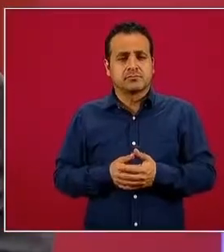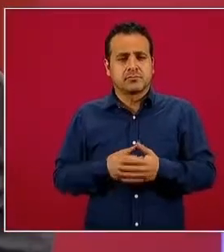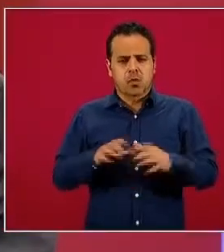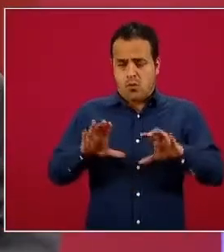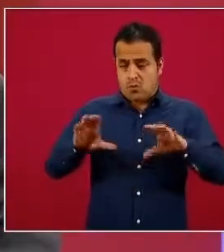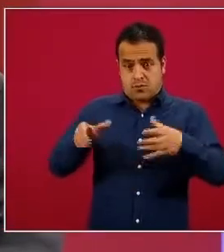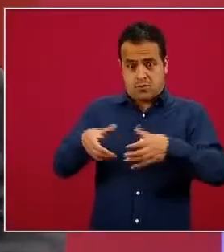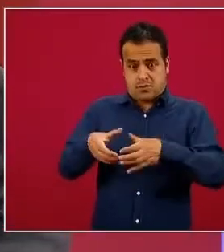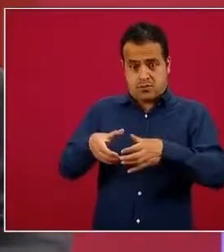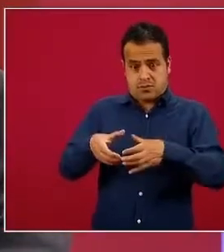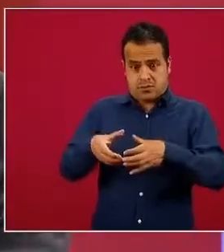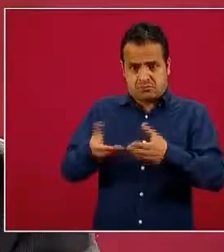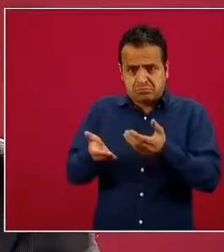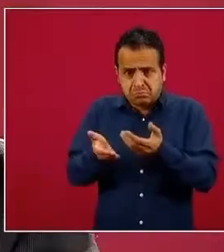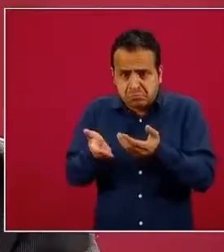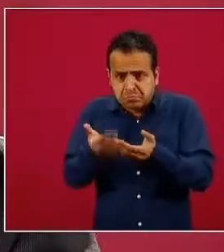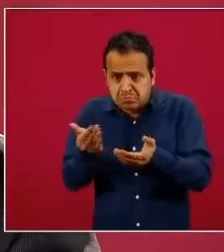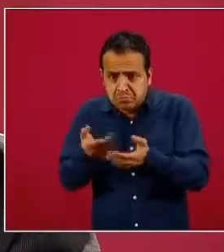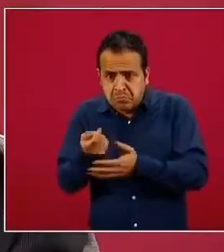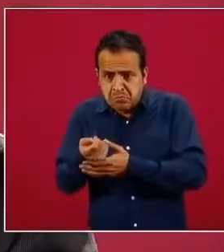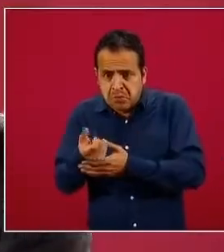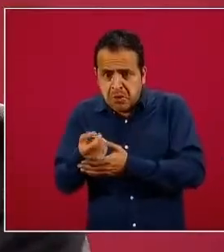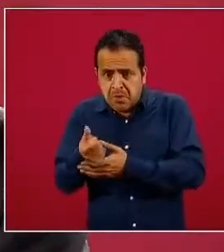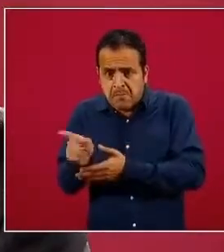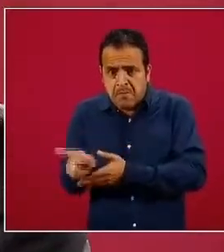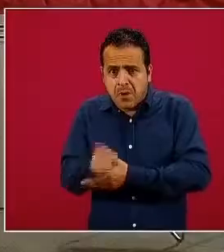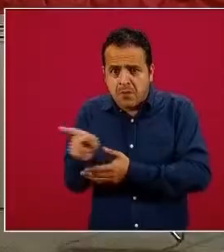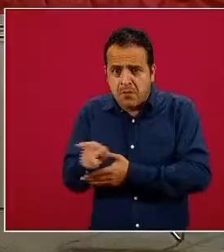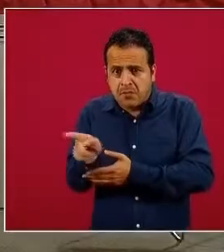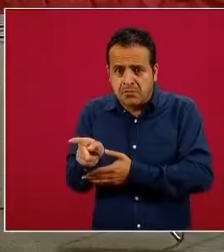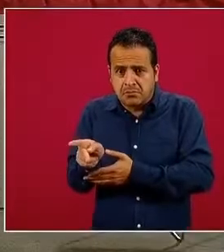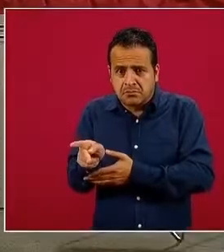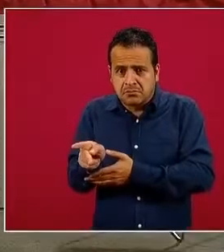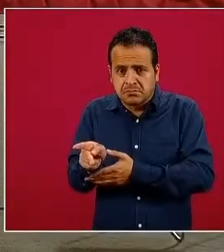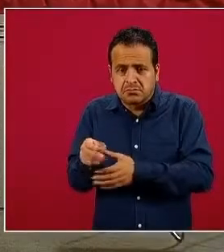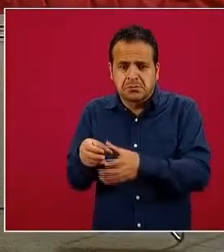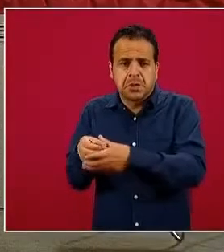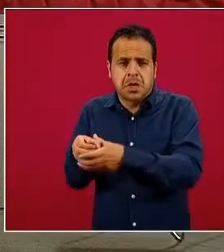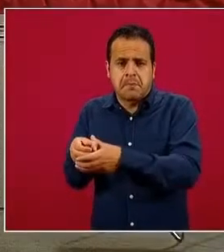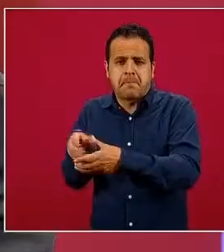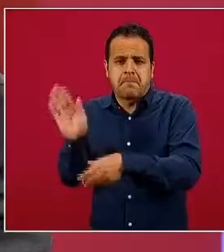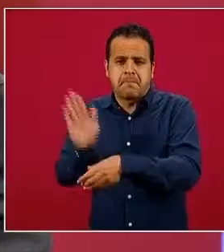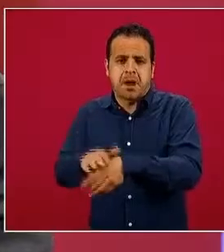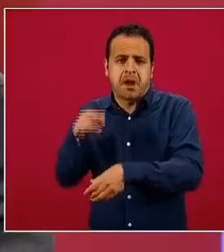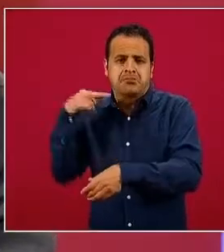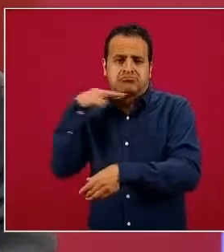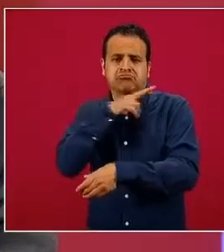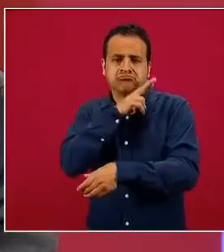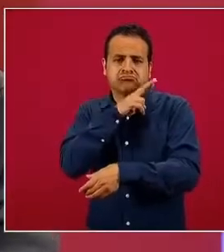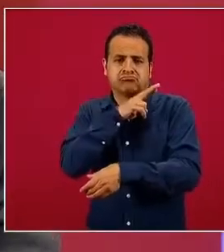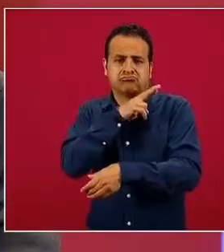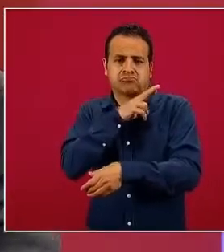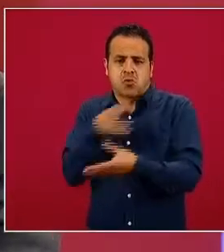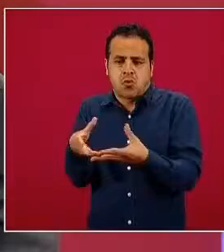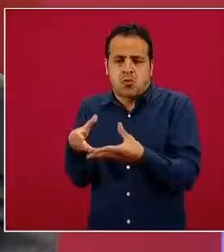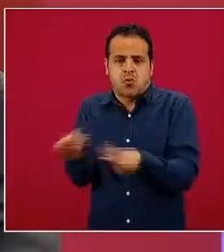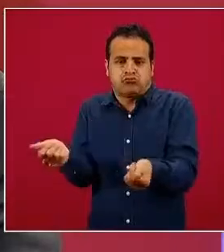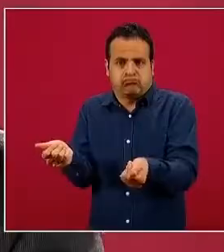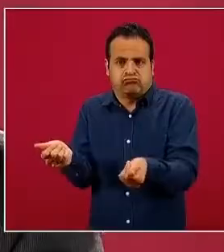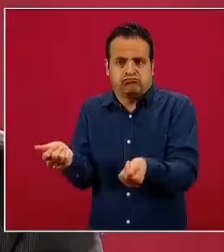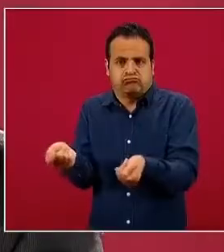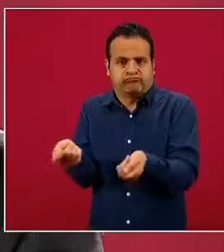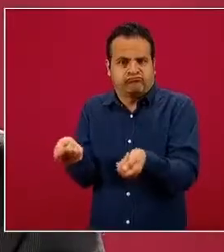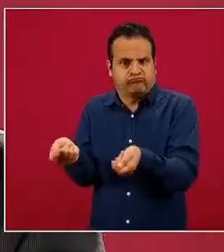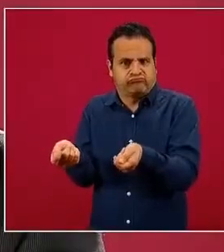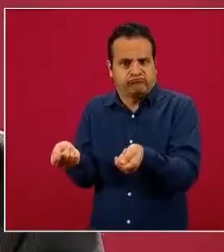pequeñas, algún poblado rural, por ejemplo, se necesita menos tiempo a partir de que se establece una intervención de control para